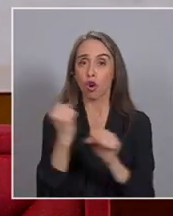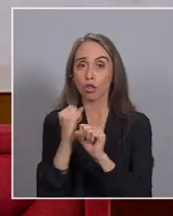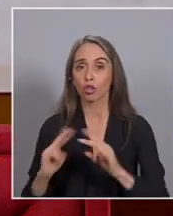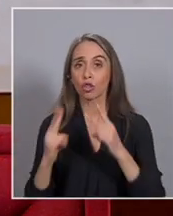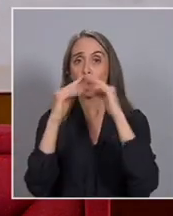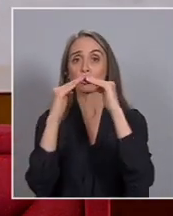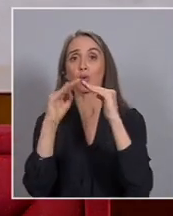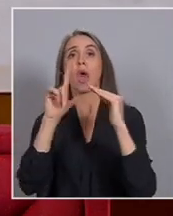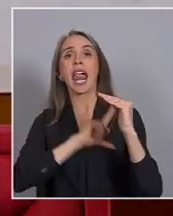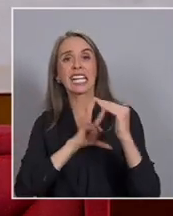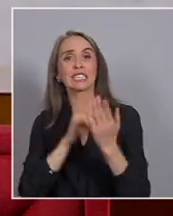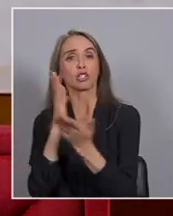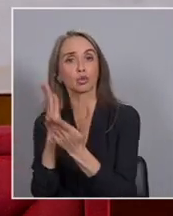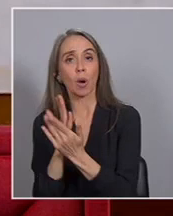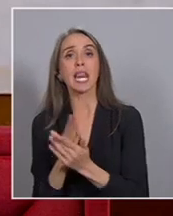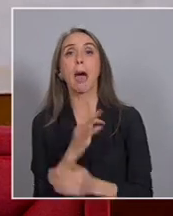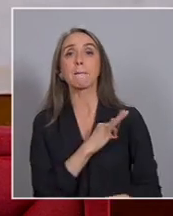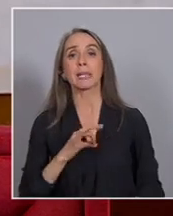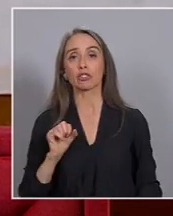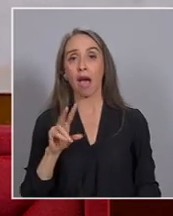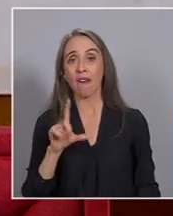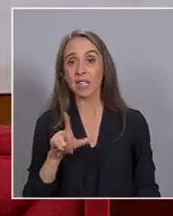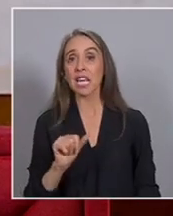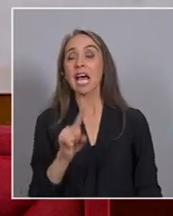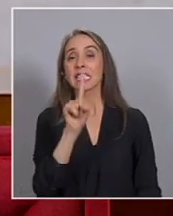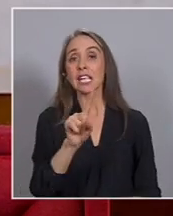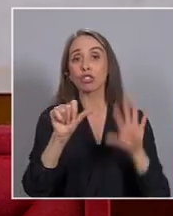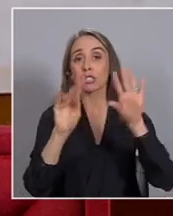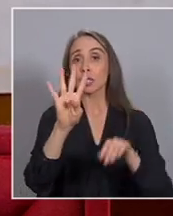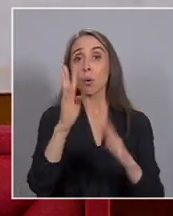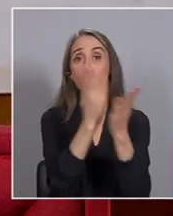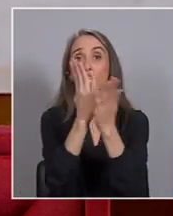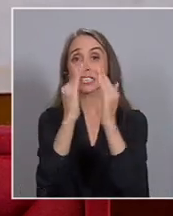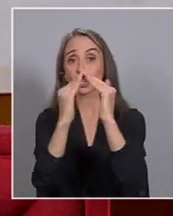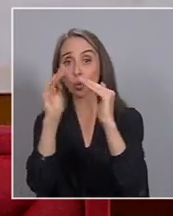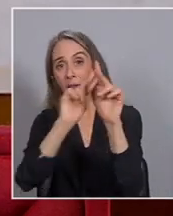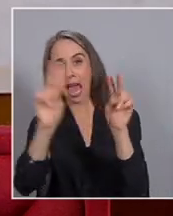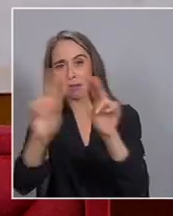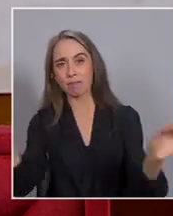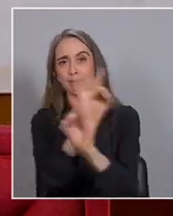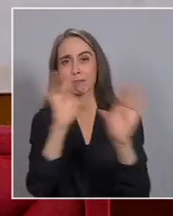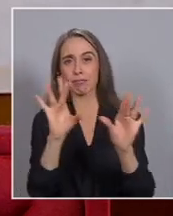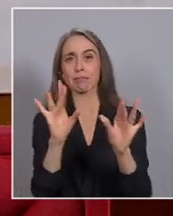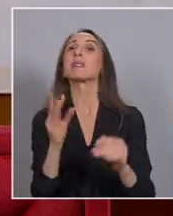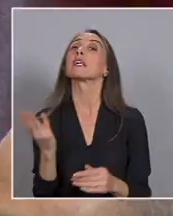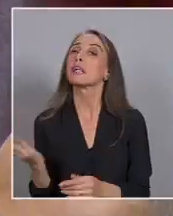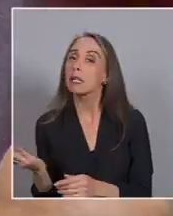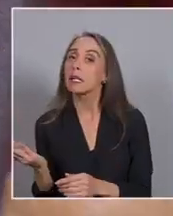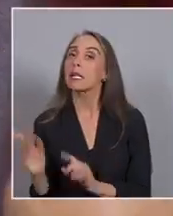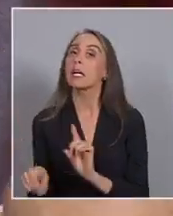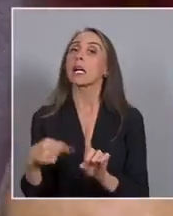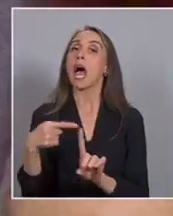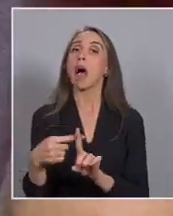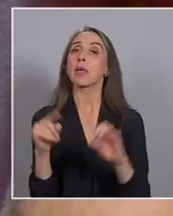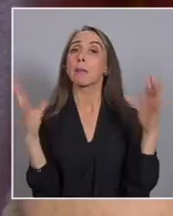liderado por el ministro Ávila en 164 de estas escuelas. Además,